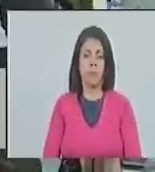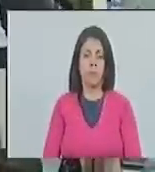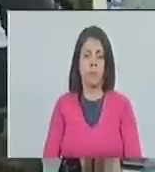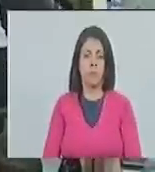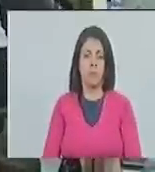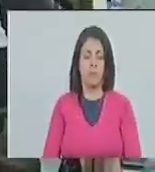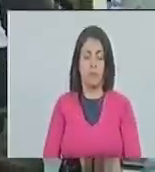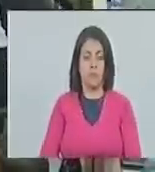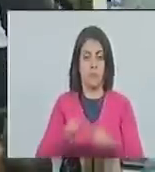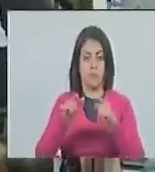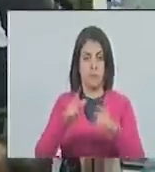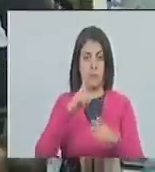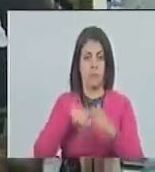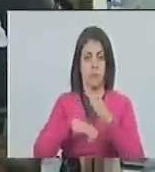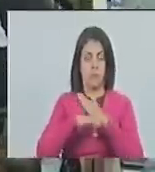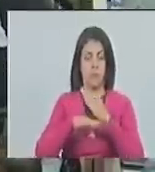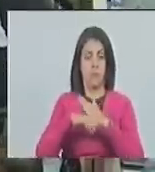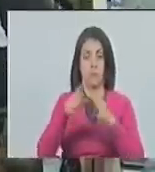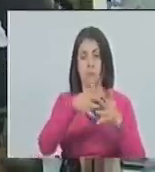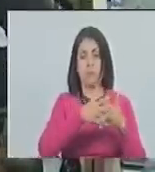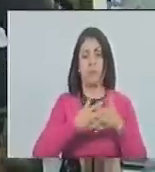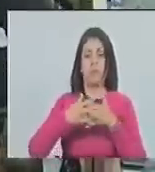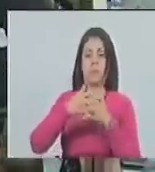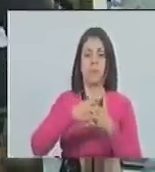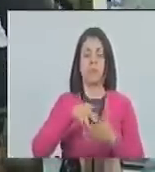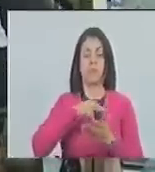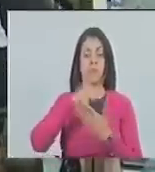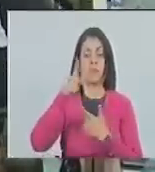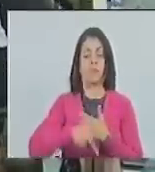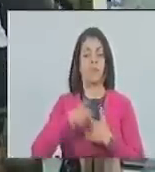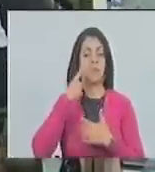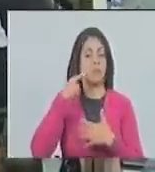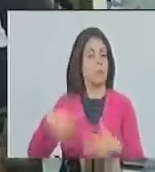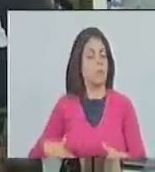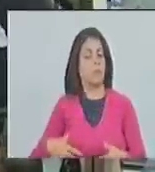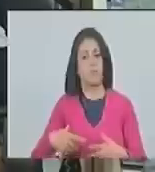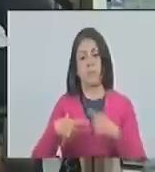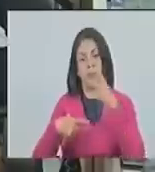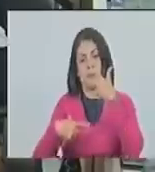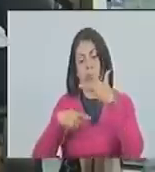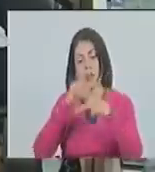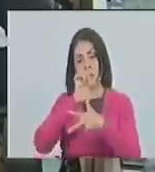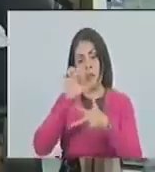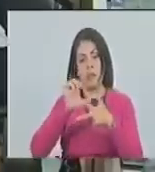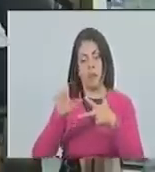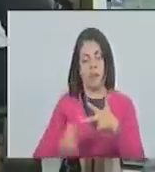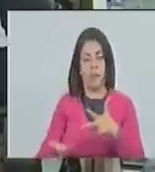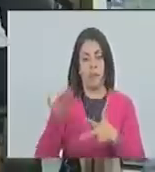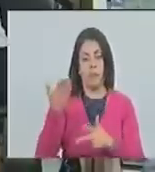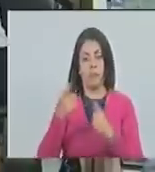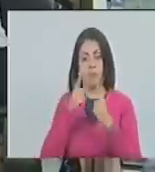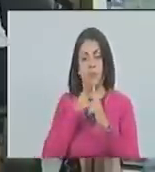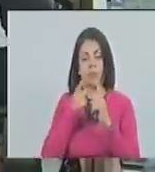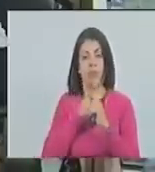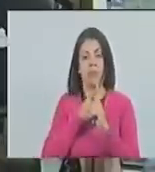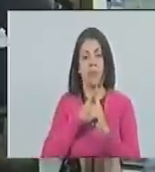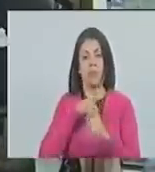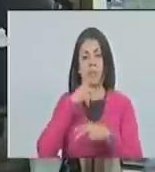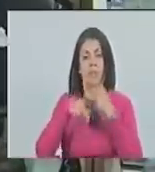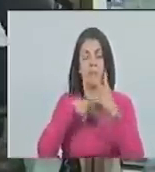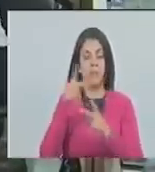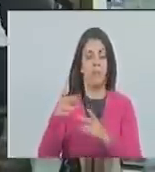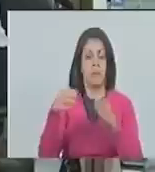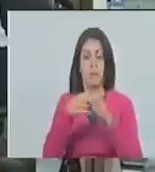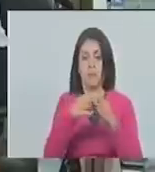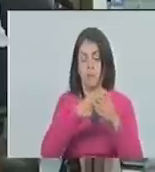que está en vigente en los Estados Unidos, que es el de conciliación de élites, que tiene tres elementos fundamentales. Primero, la despolitización de las